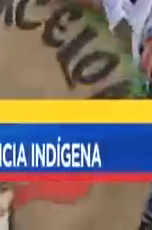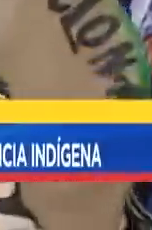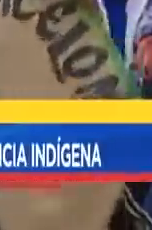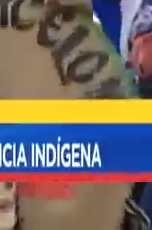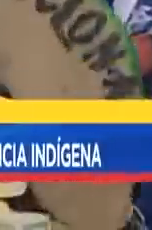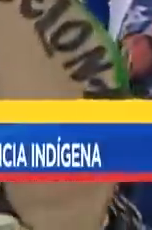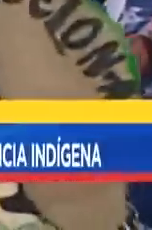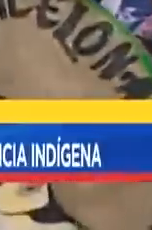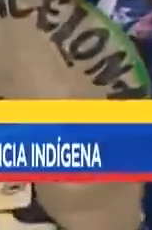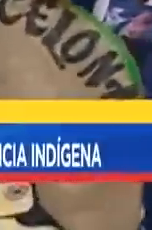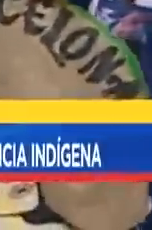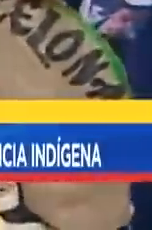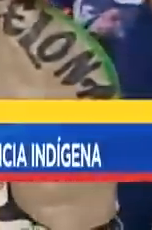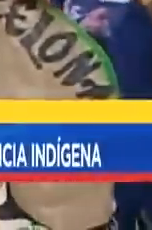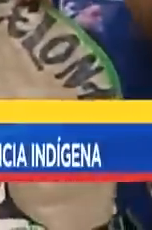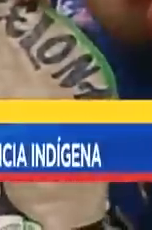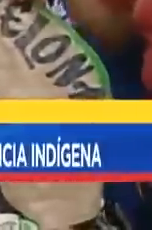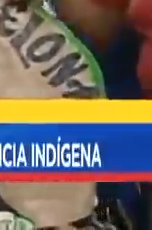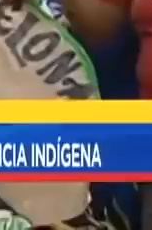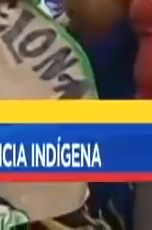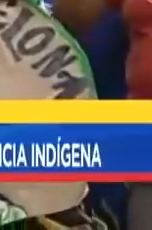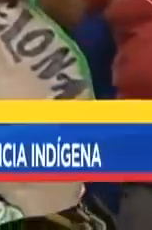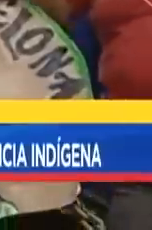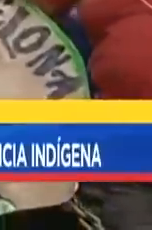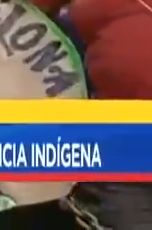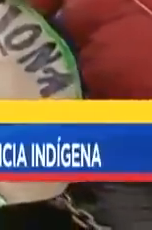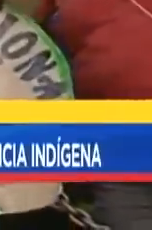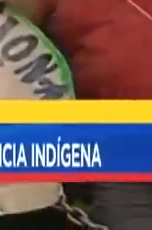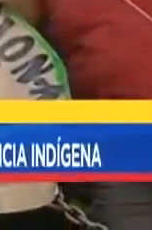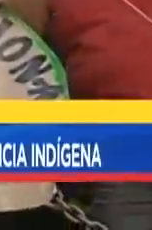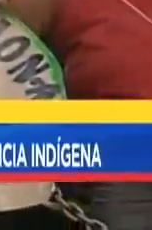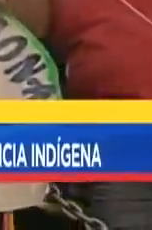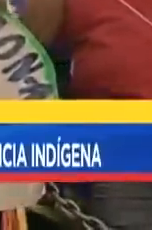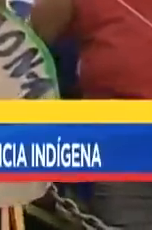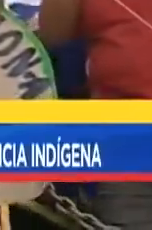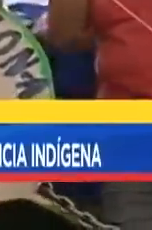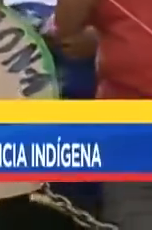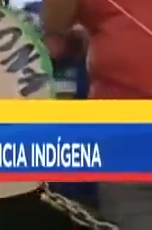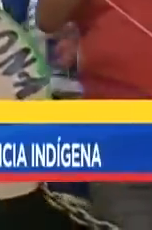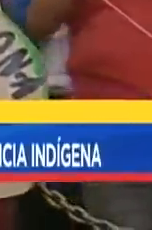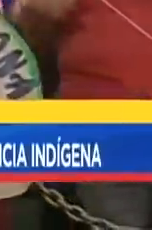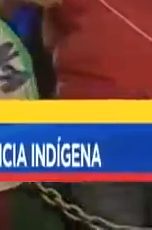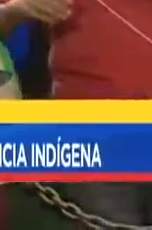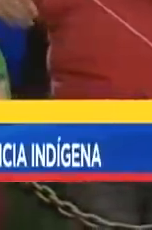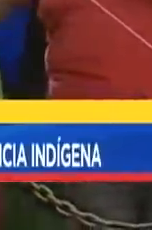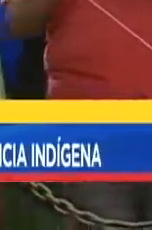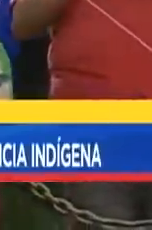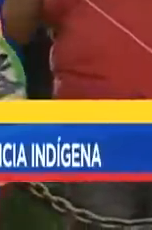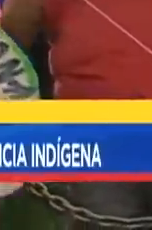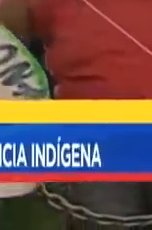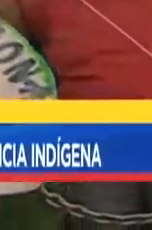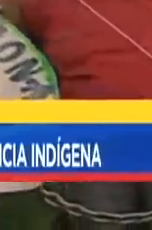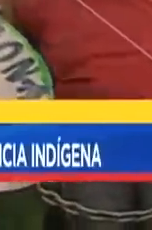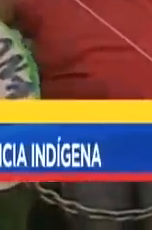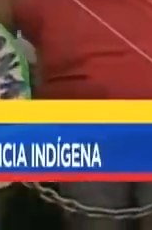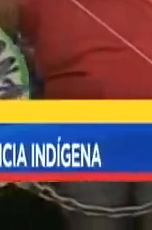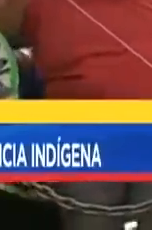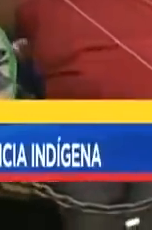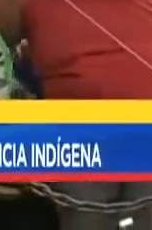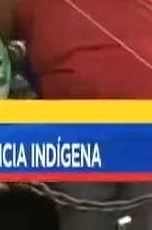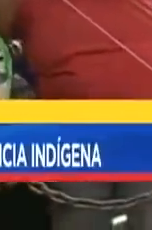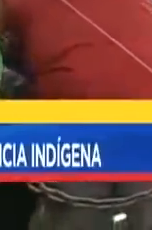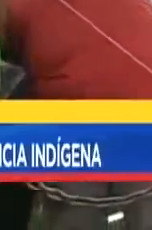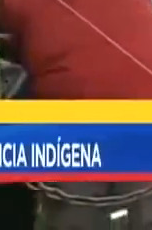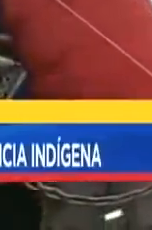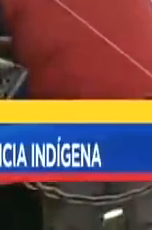para escribir esa nueva página de la historia desde la llegada de la revolución palabra bolivariana. De Silvia Marianela Parequeimo, vocera del pueblo